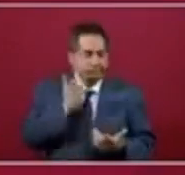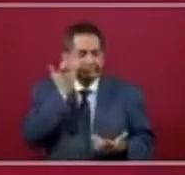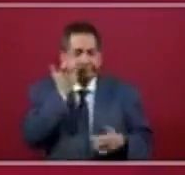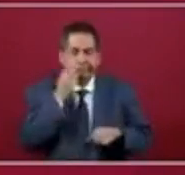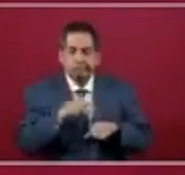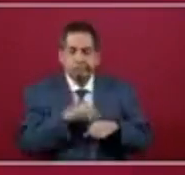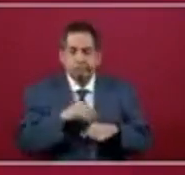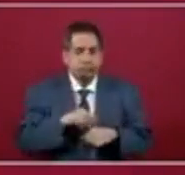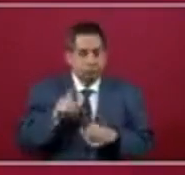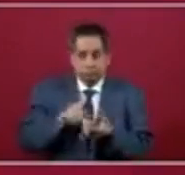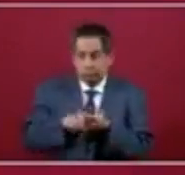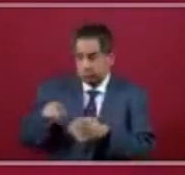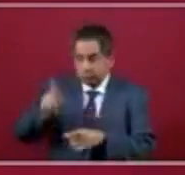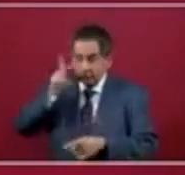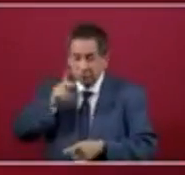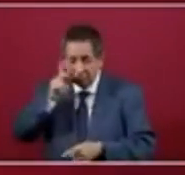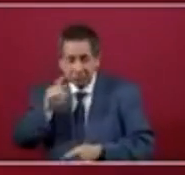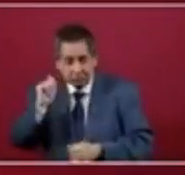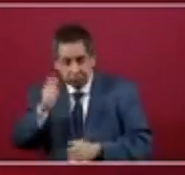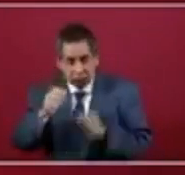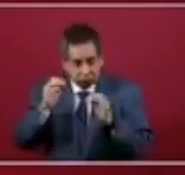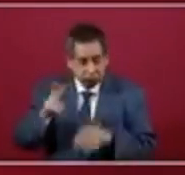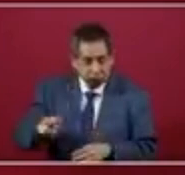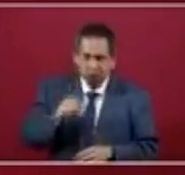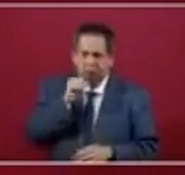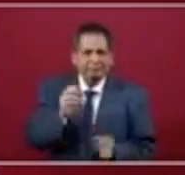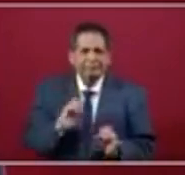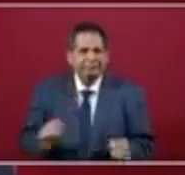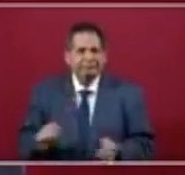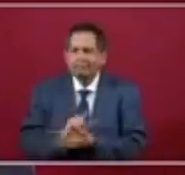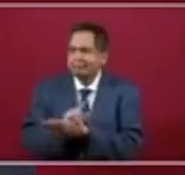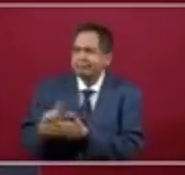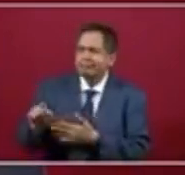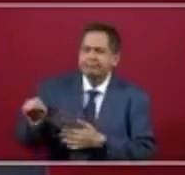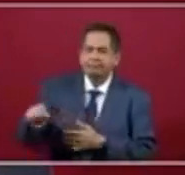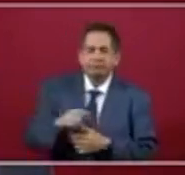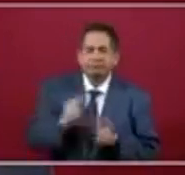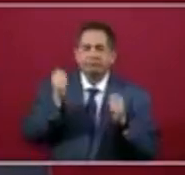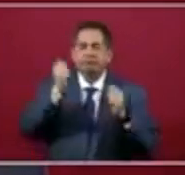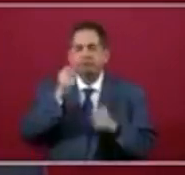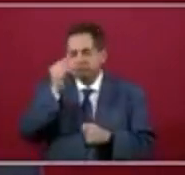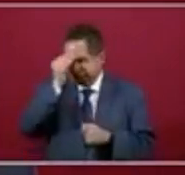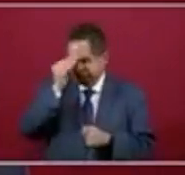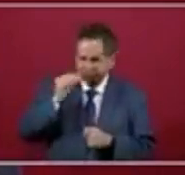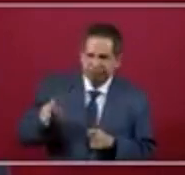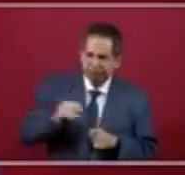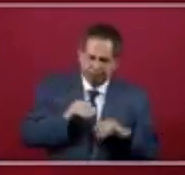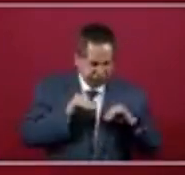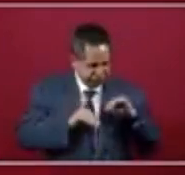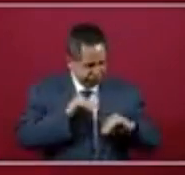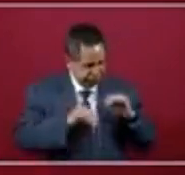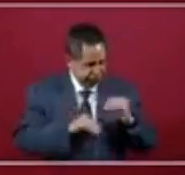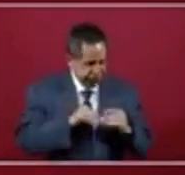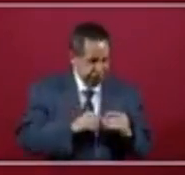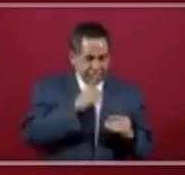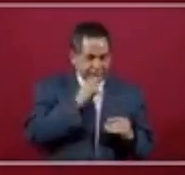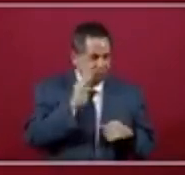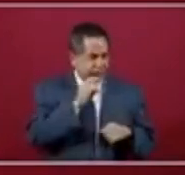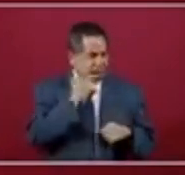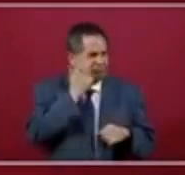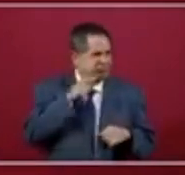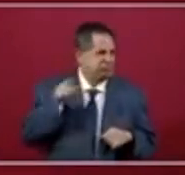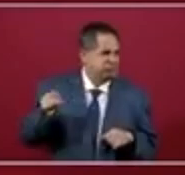sin que se les comprobara nada. Era nada más lo que suponían los policías